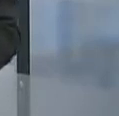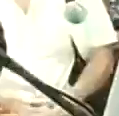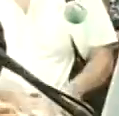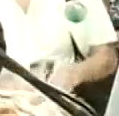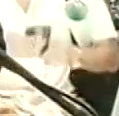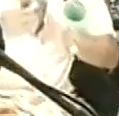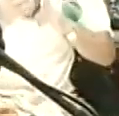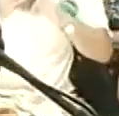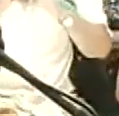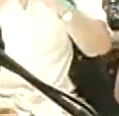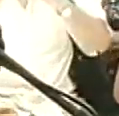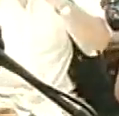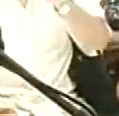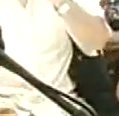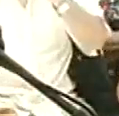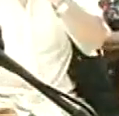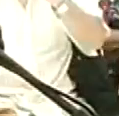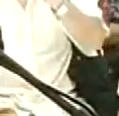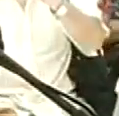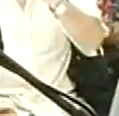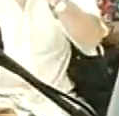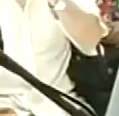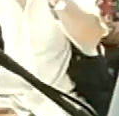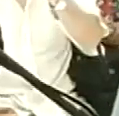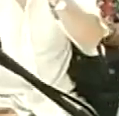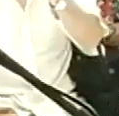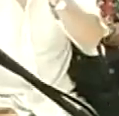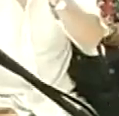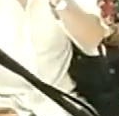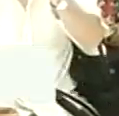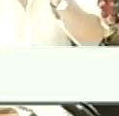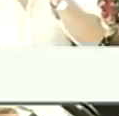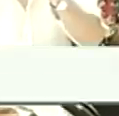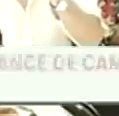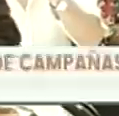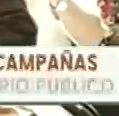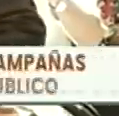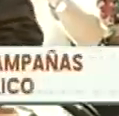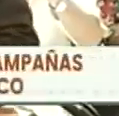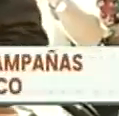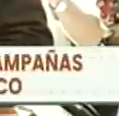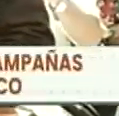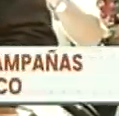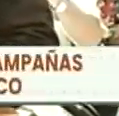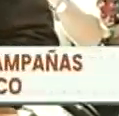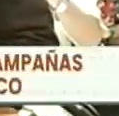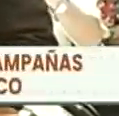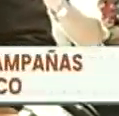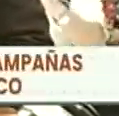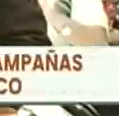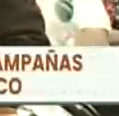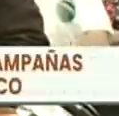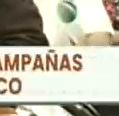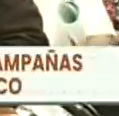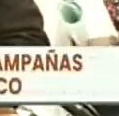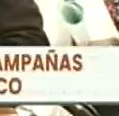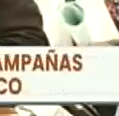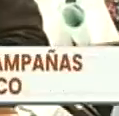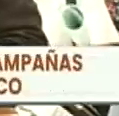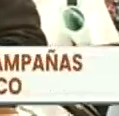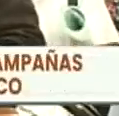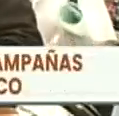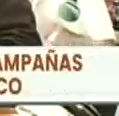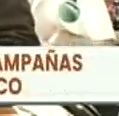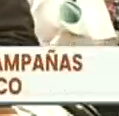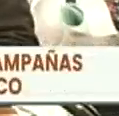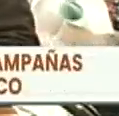Así es, gracias por el contacto informativo que establecemos a esta hora desde la Plaza Parque Carabobo. De inmediato vamos a escuchar declaraciones